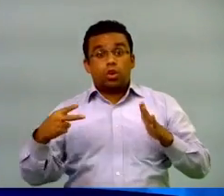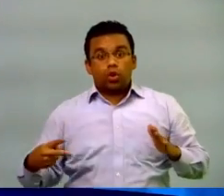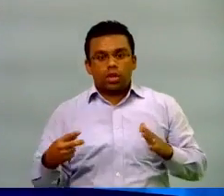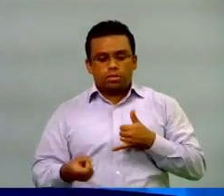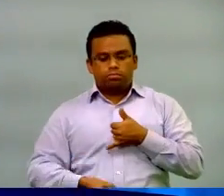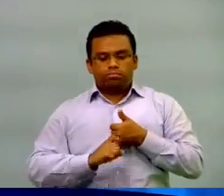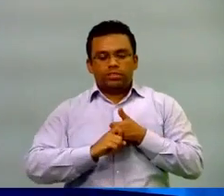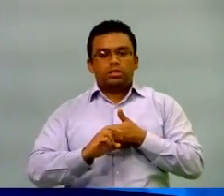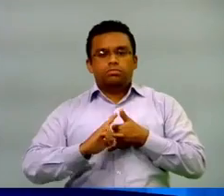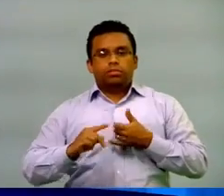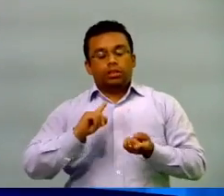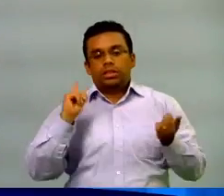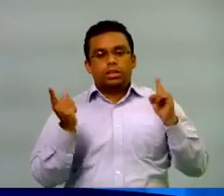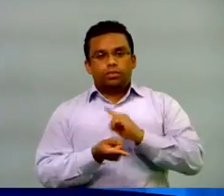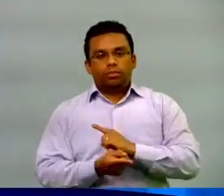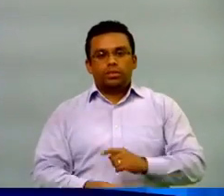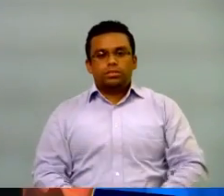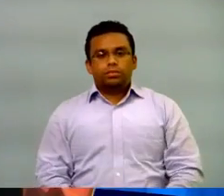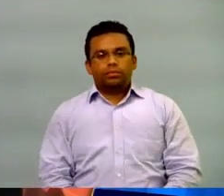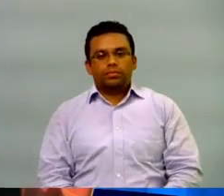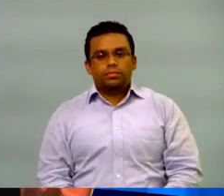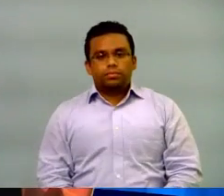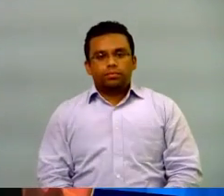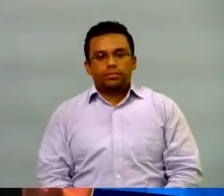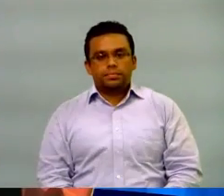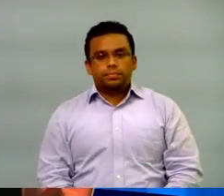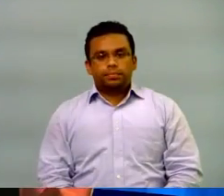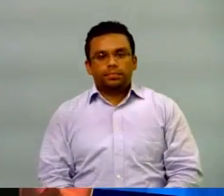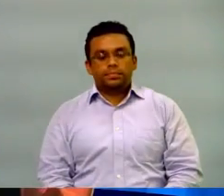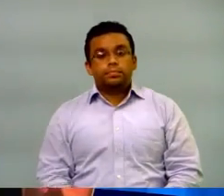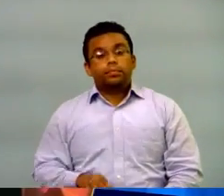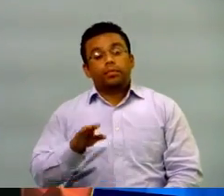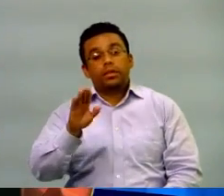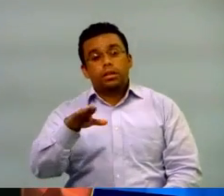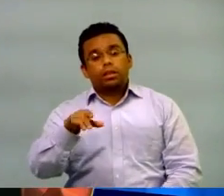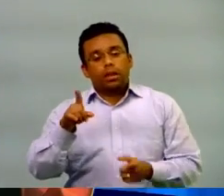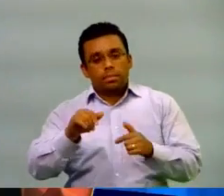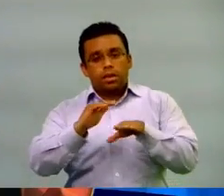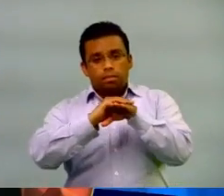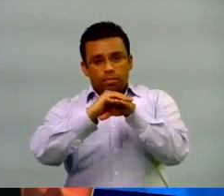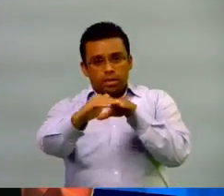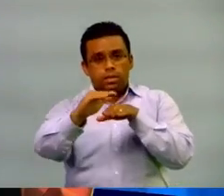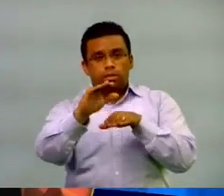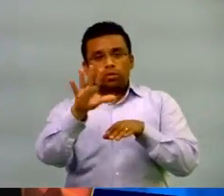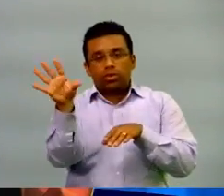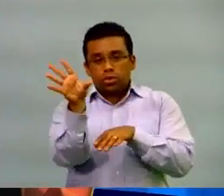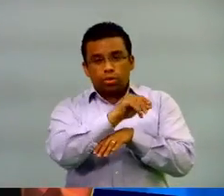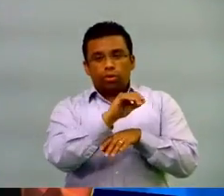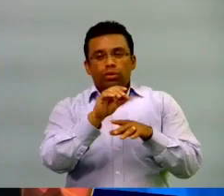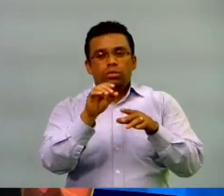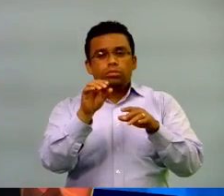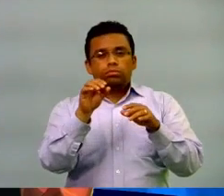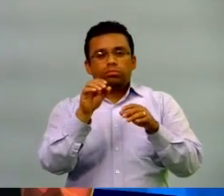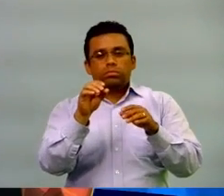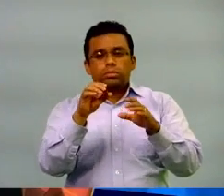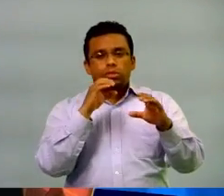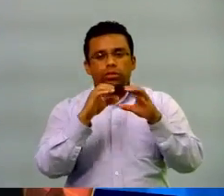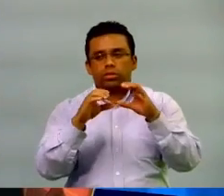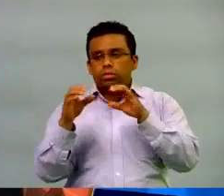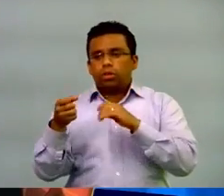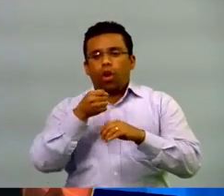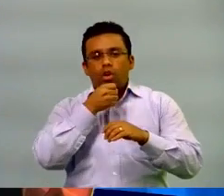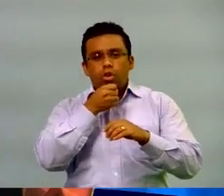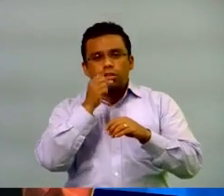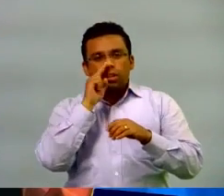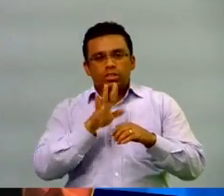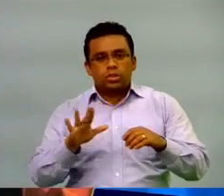la educación. Andrés, y yo creo que no sobra la invitación a todos los diarios nacionales para que realmente se inspiren con todos estos